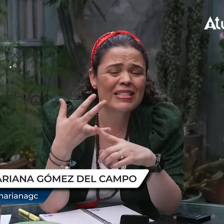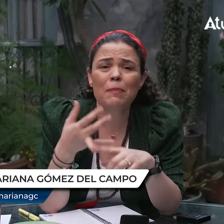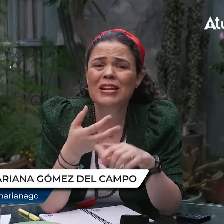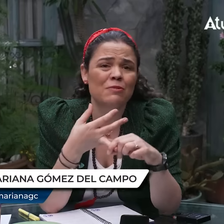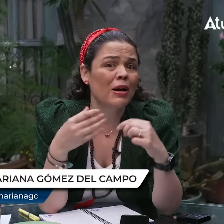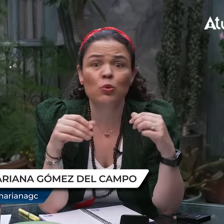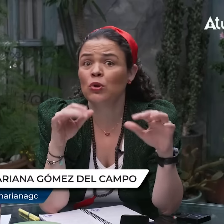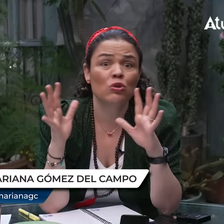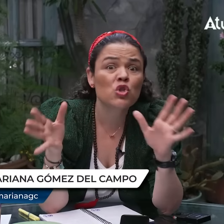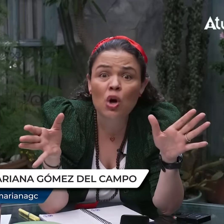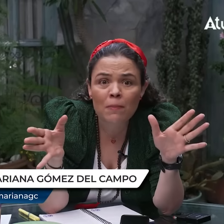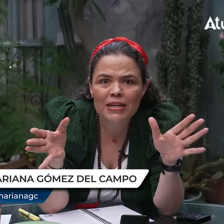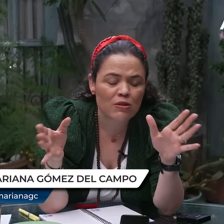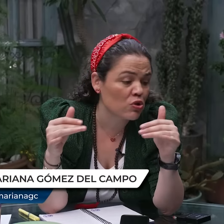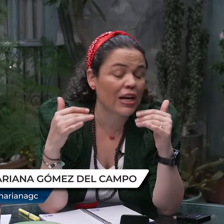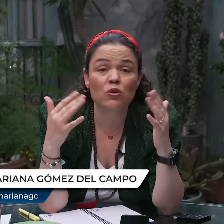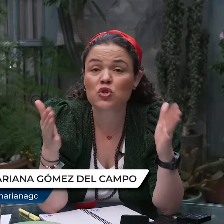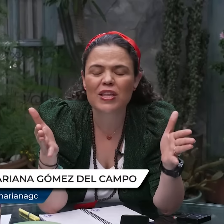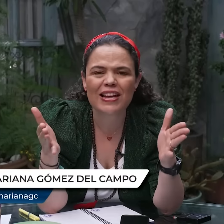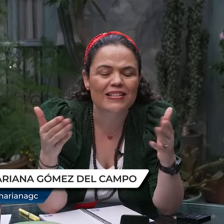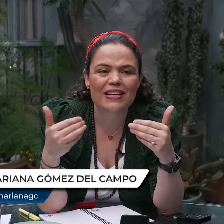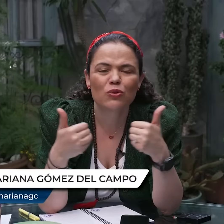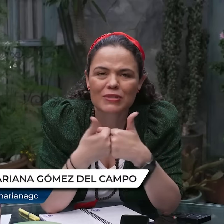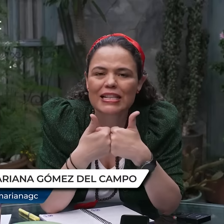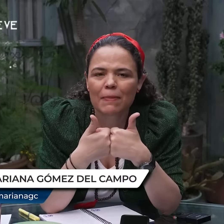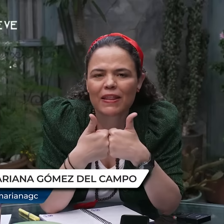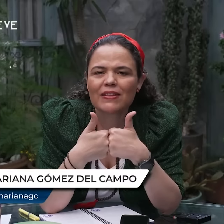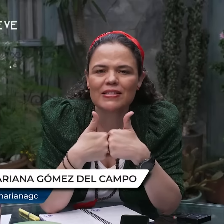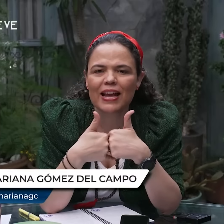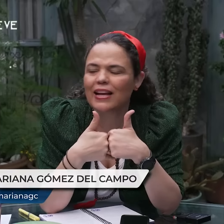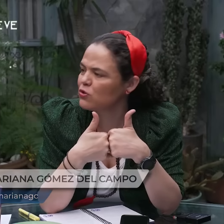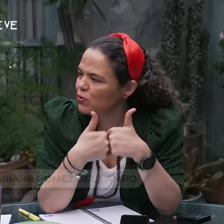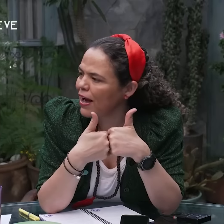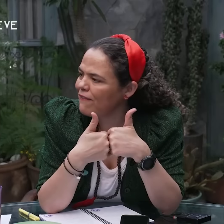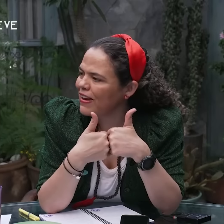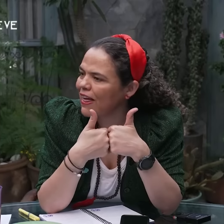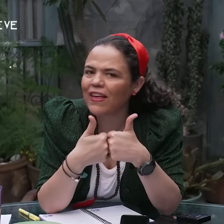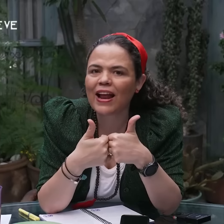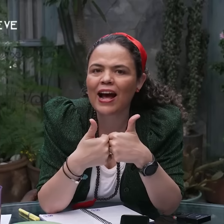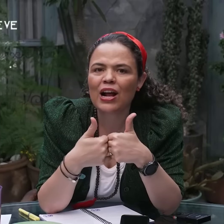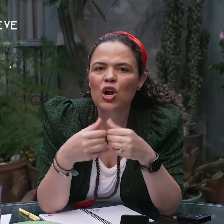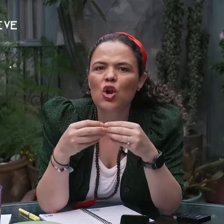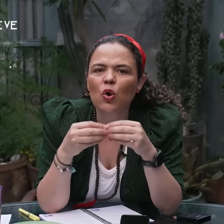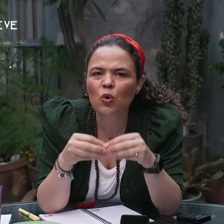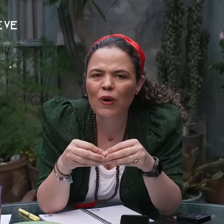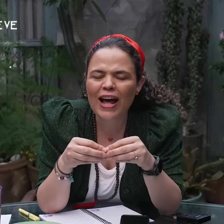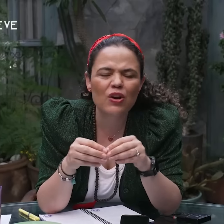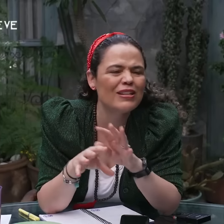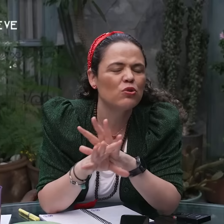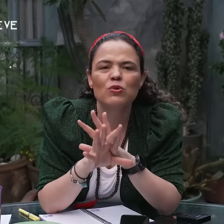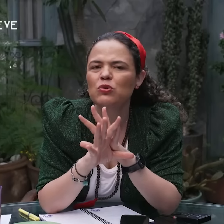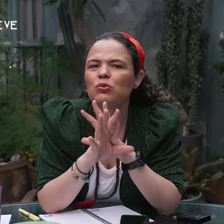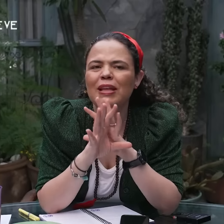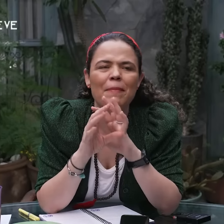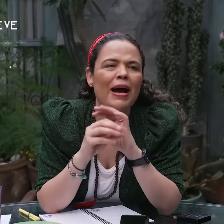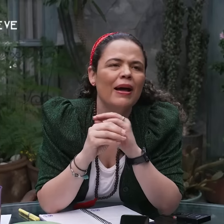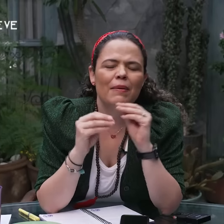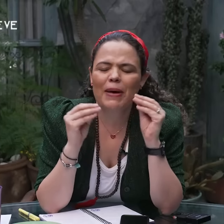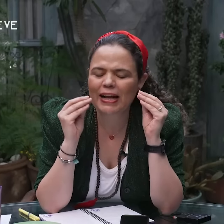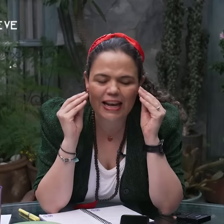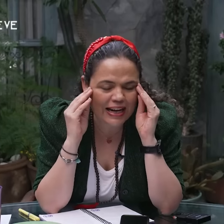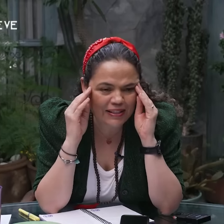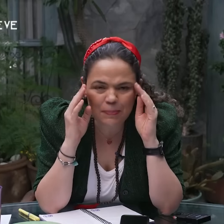tendrás que plasmar tú otros nombres los que consideres entonces La verdad es que es una verdadera locura Esto no es un